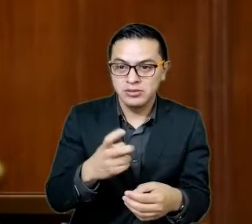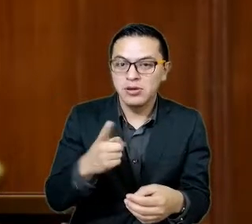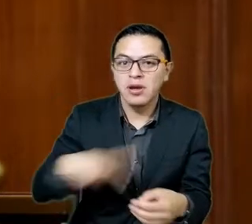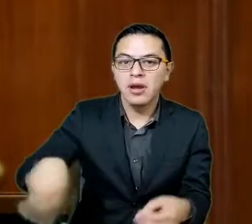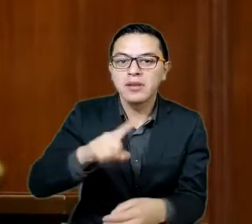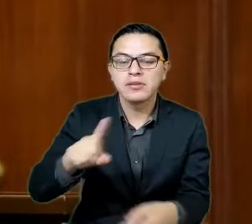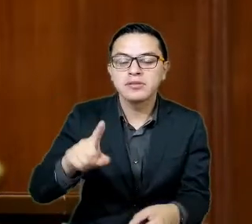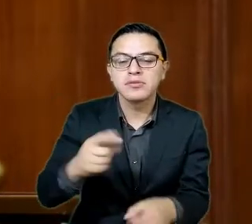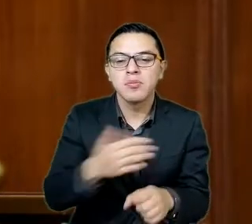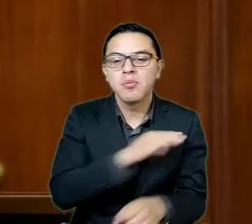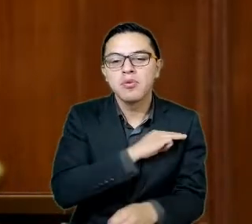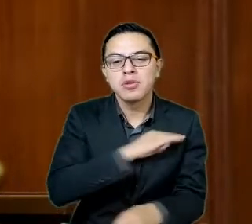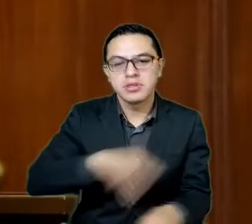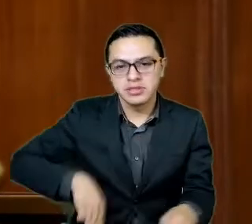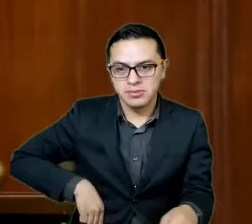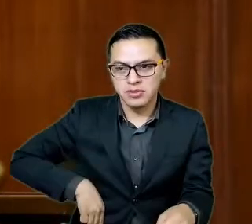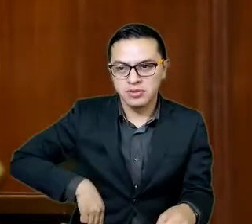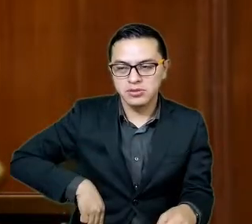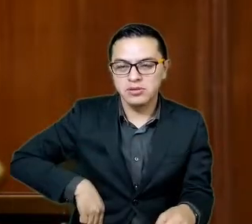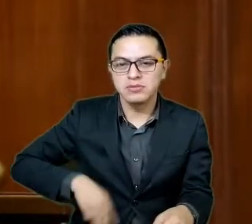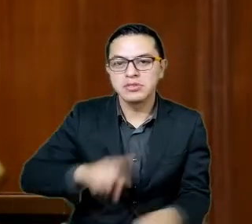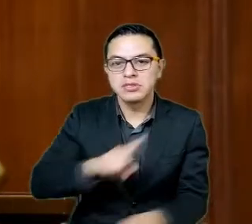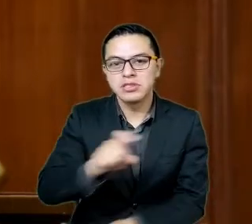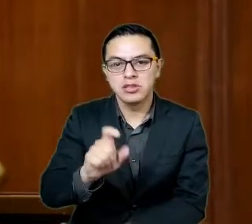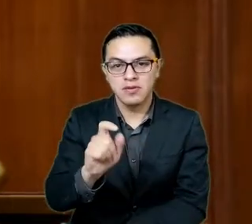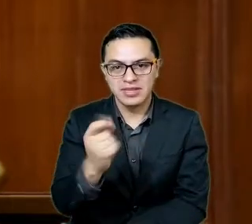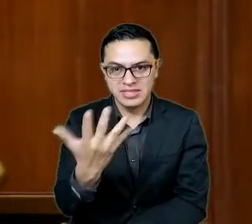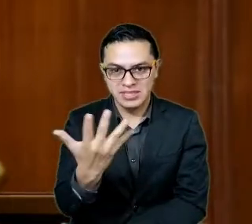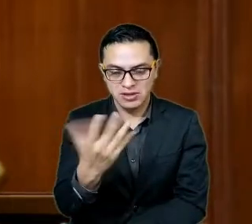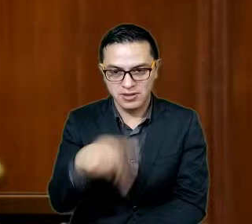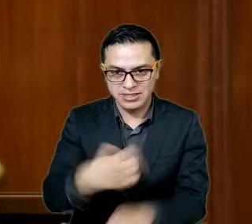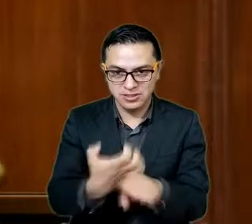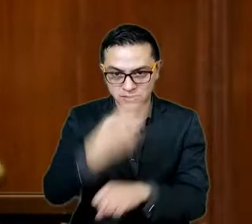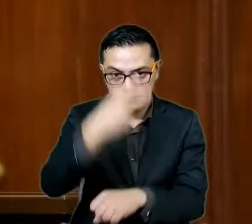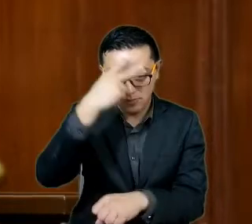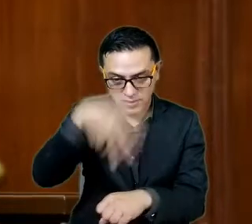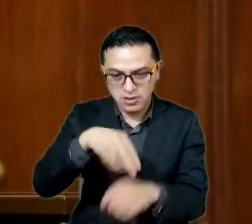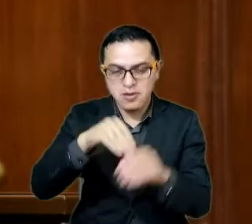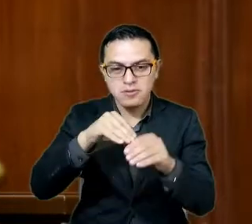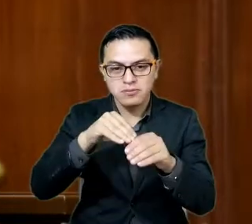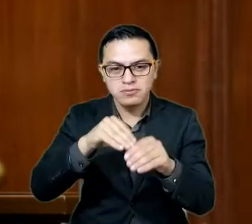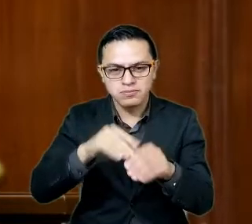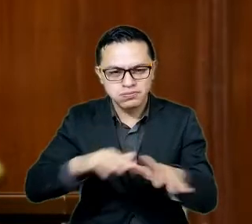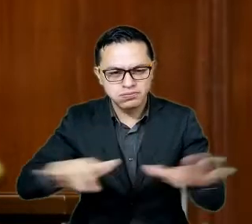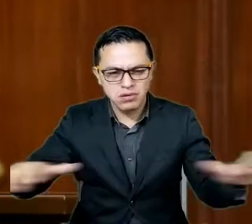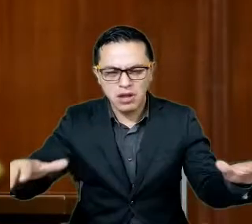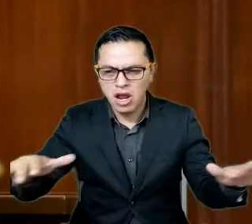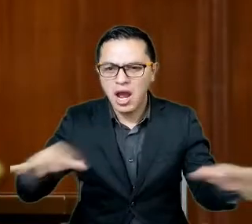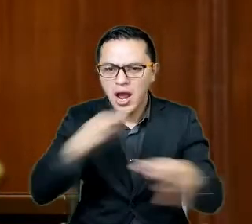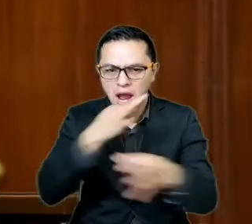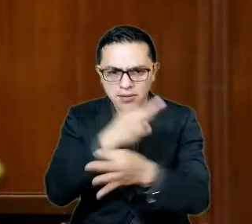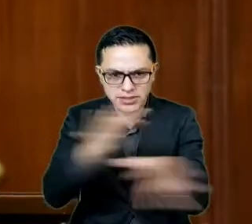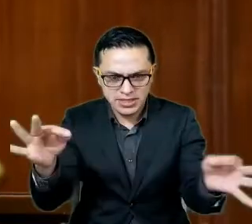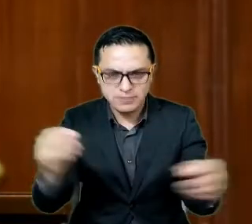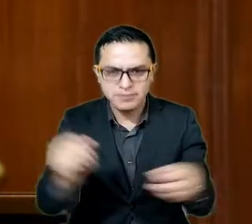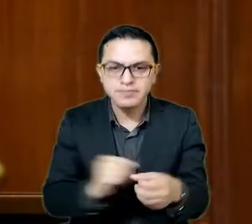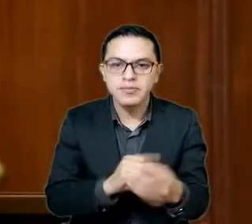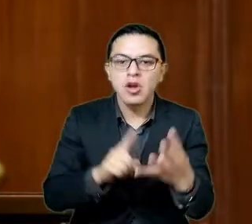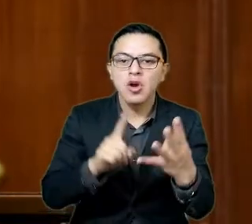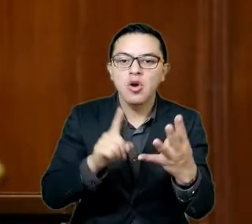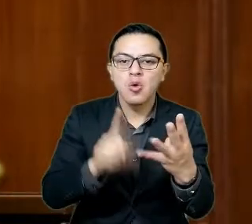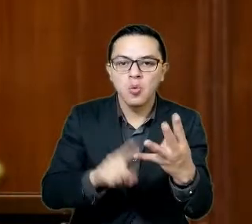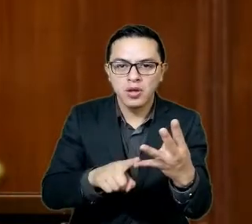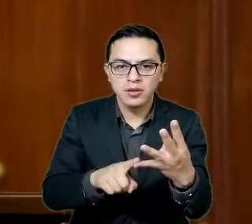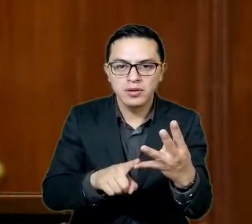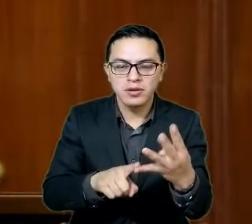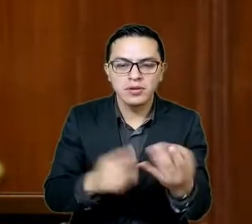ayuntamientos de los 125 del Estado de México difusión entre sus pobladores cuarta hágase el conocimiento de